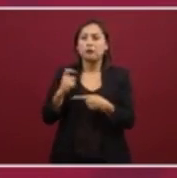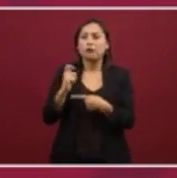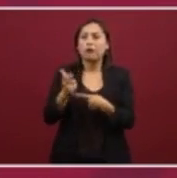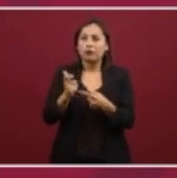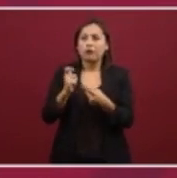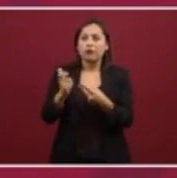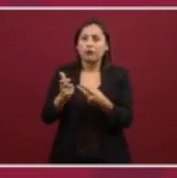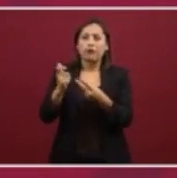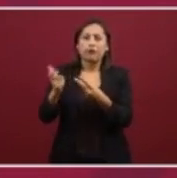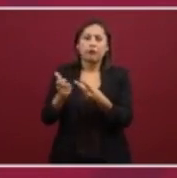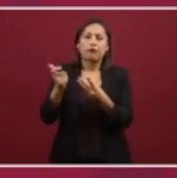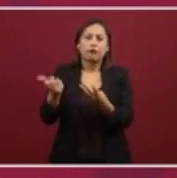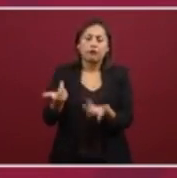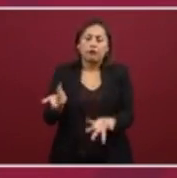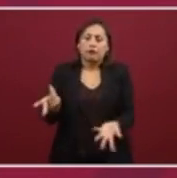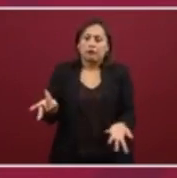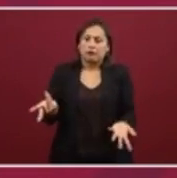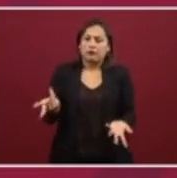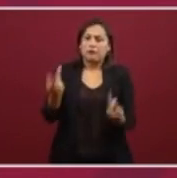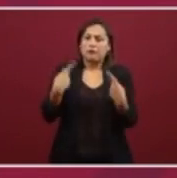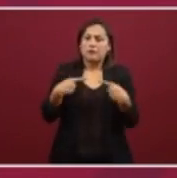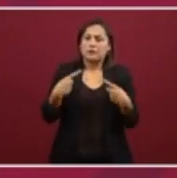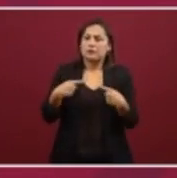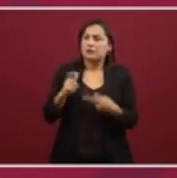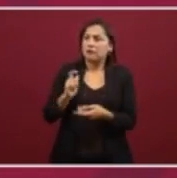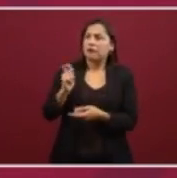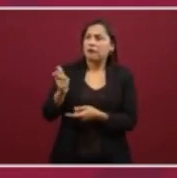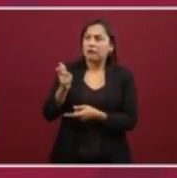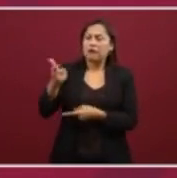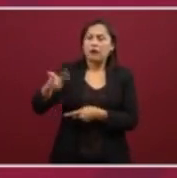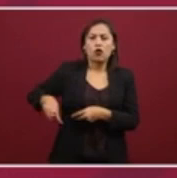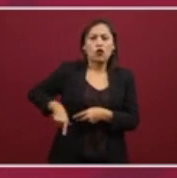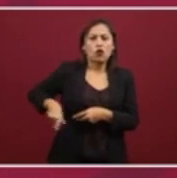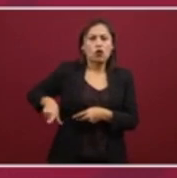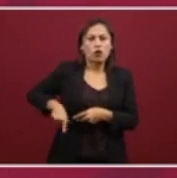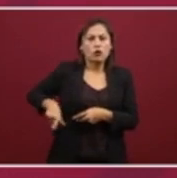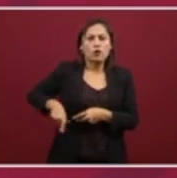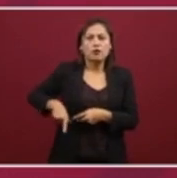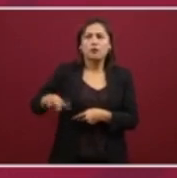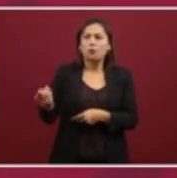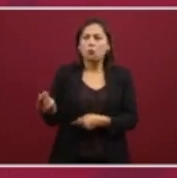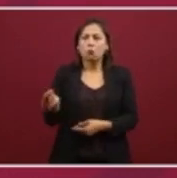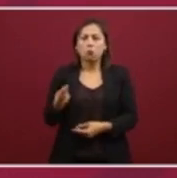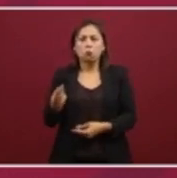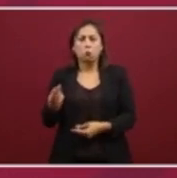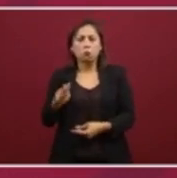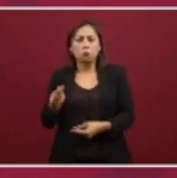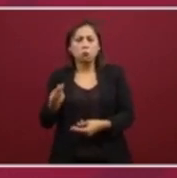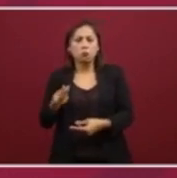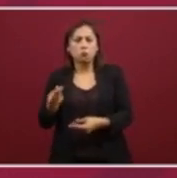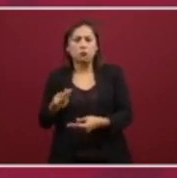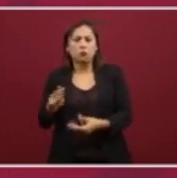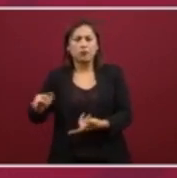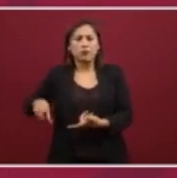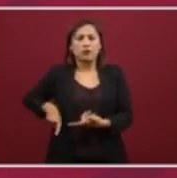al pueblo mantener al gobierno, y era un gobierno mantenido y bueno para nada,